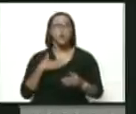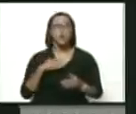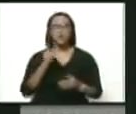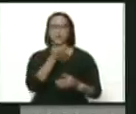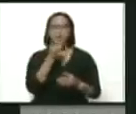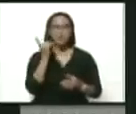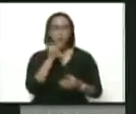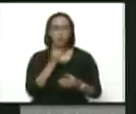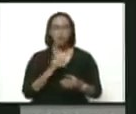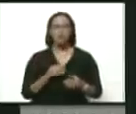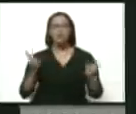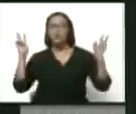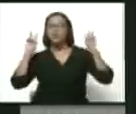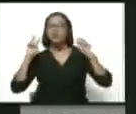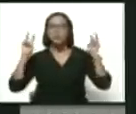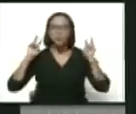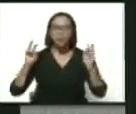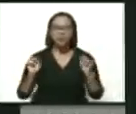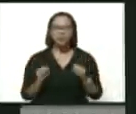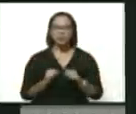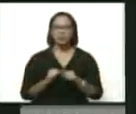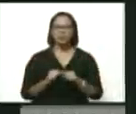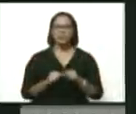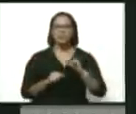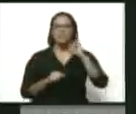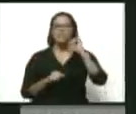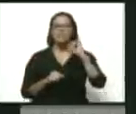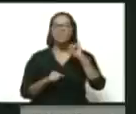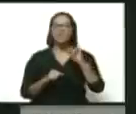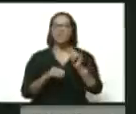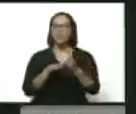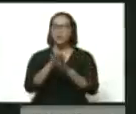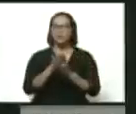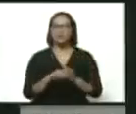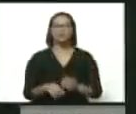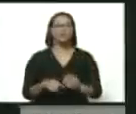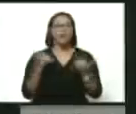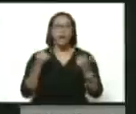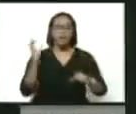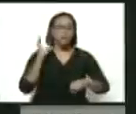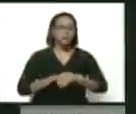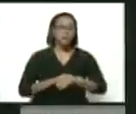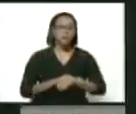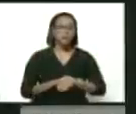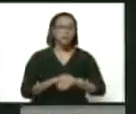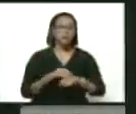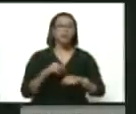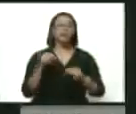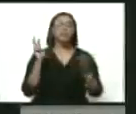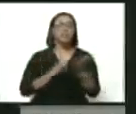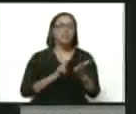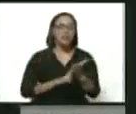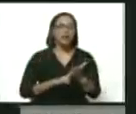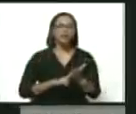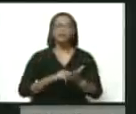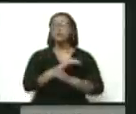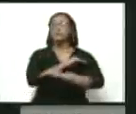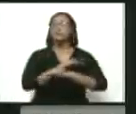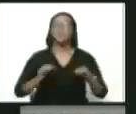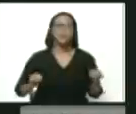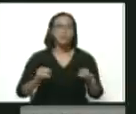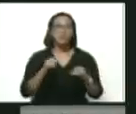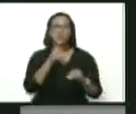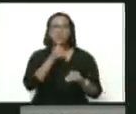Duque desde una supuesta izquierda progresista. Hay que enfrentarlos a todos con la verdad. Caiga quien caiga, como dicen por